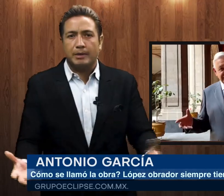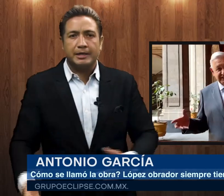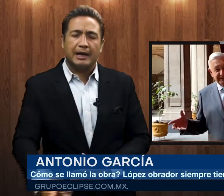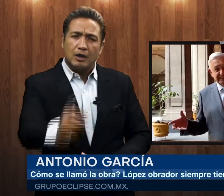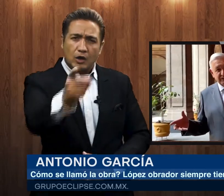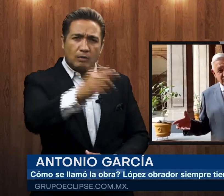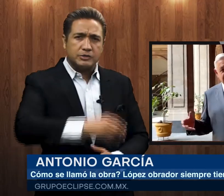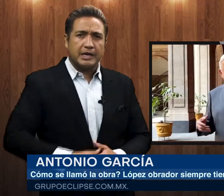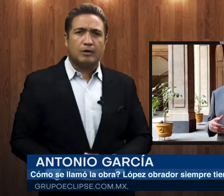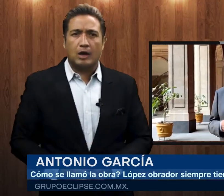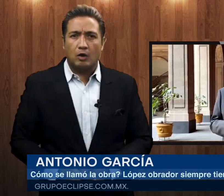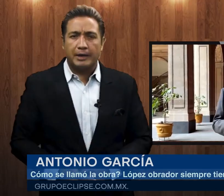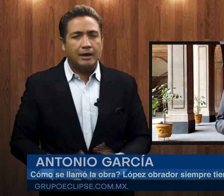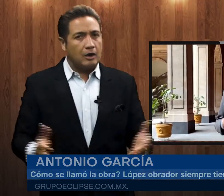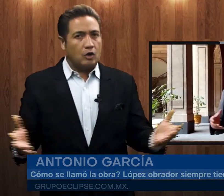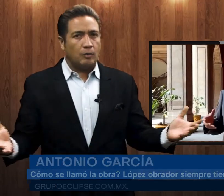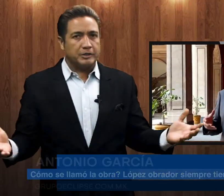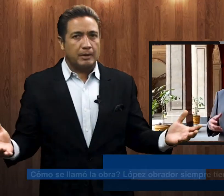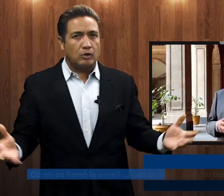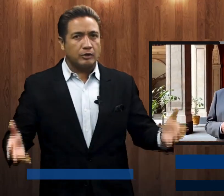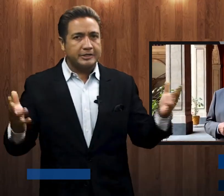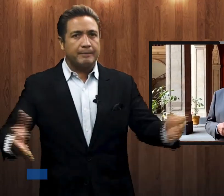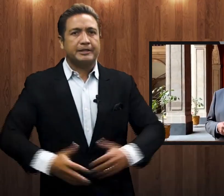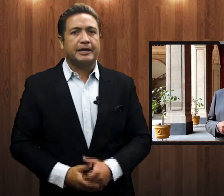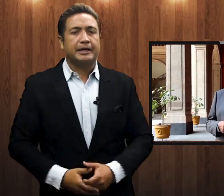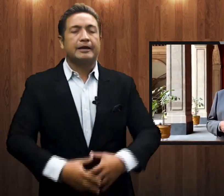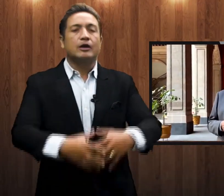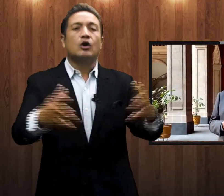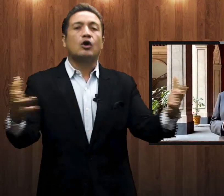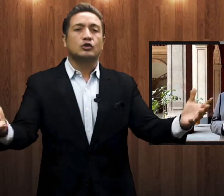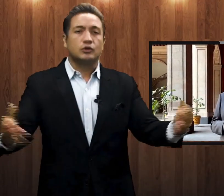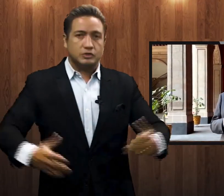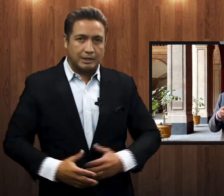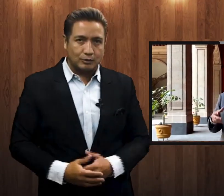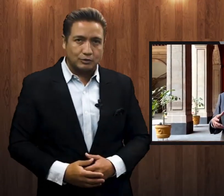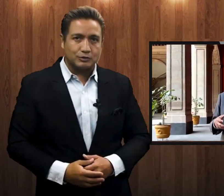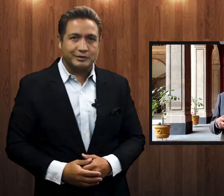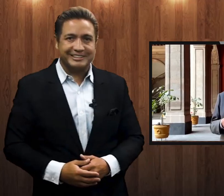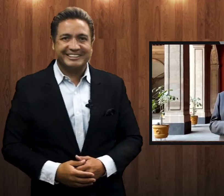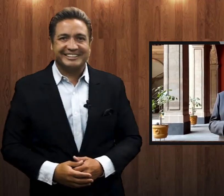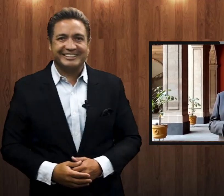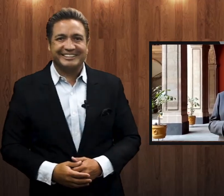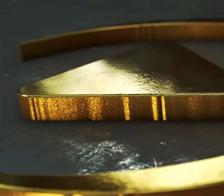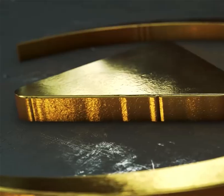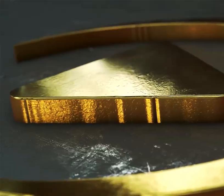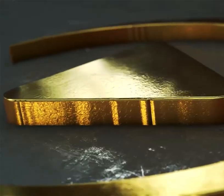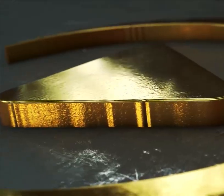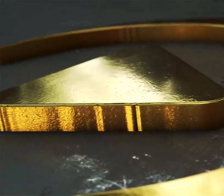recomendación médica. ¿Cómo se llamó la obra? López Obrador siempre tiene otros datos.